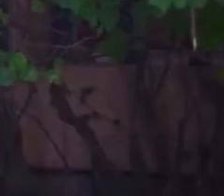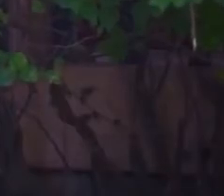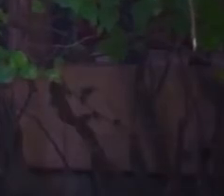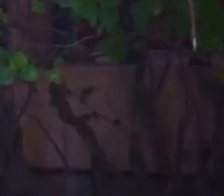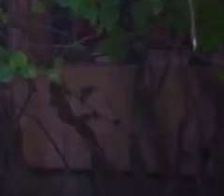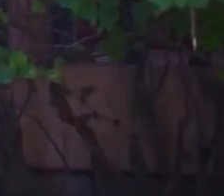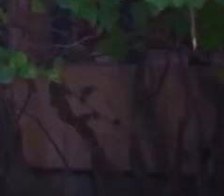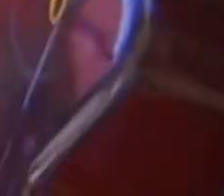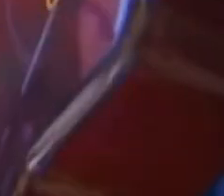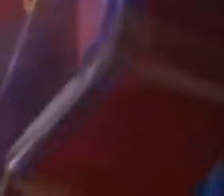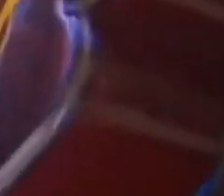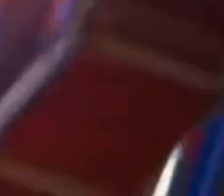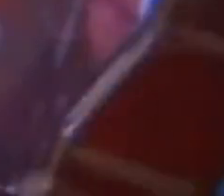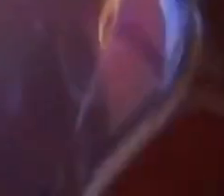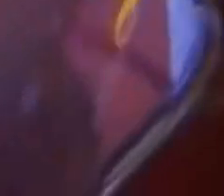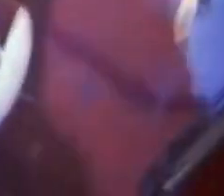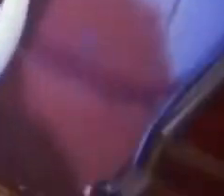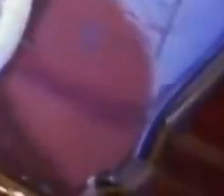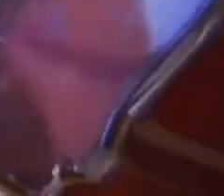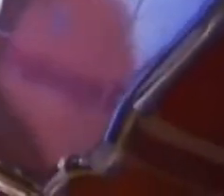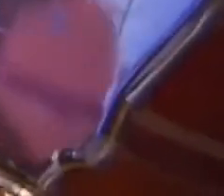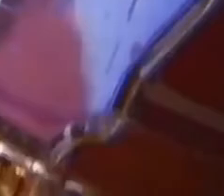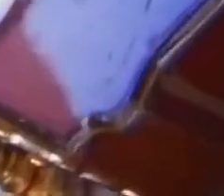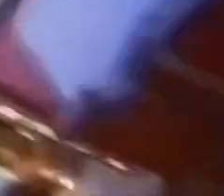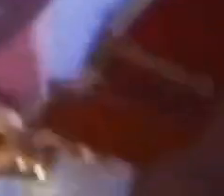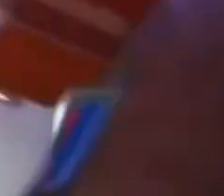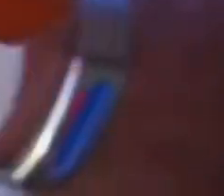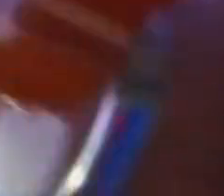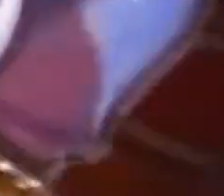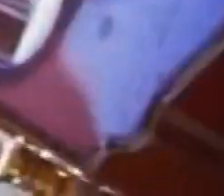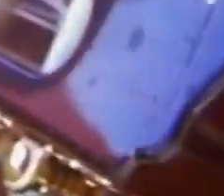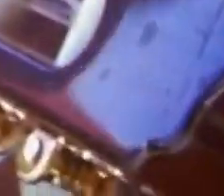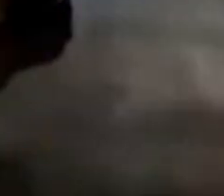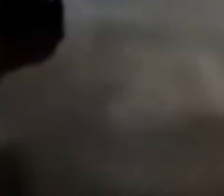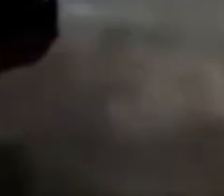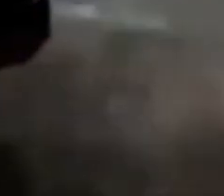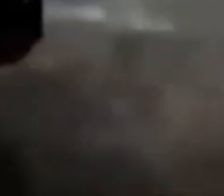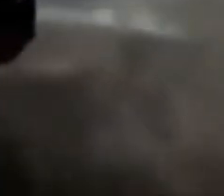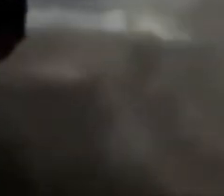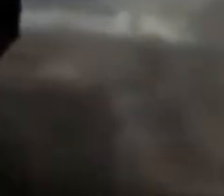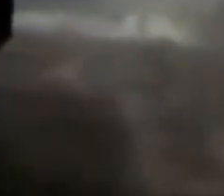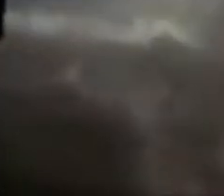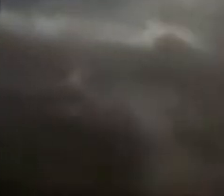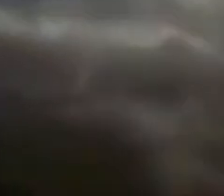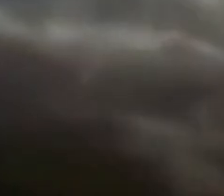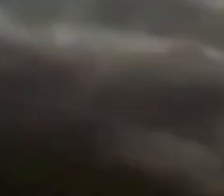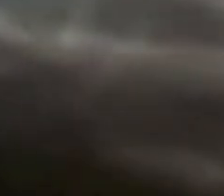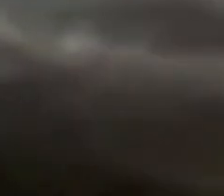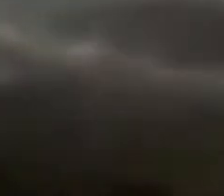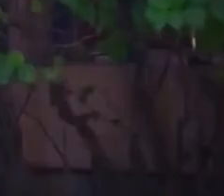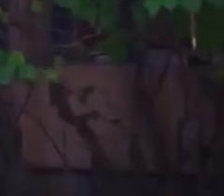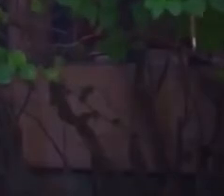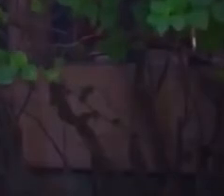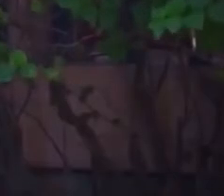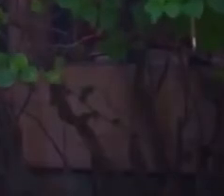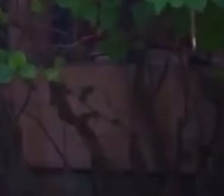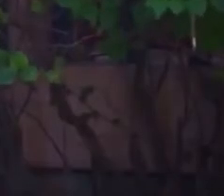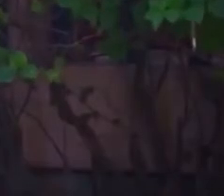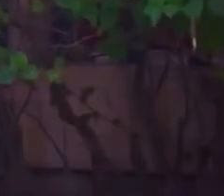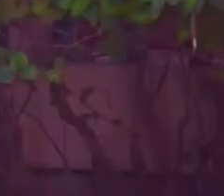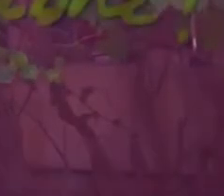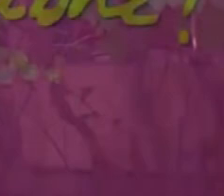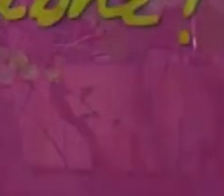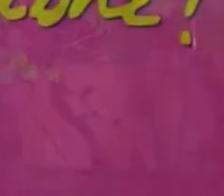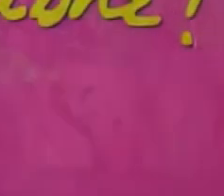Dios. Soy puro pinolero, nicaragüense por gracia de Dios.